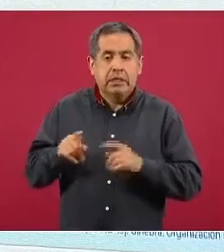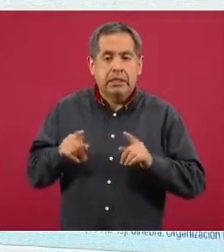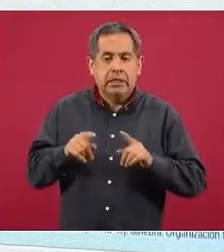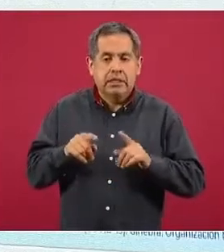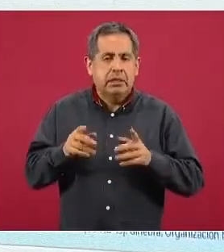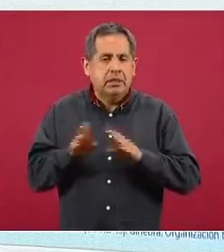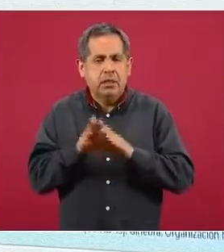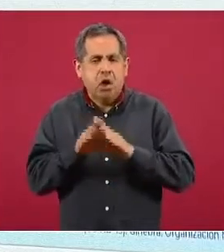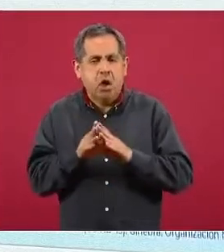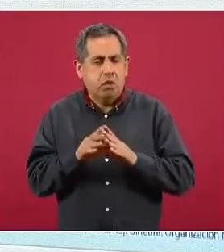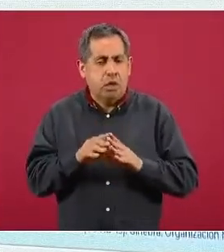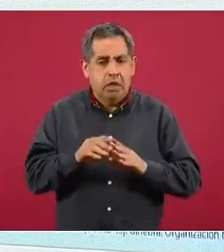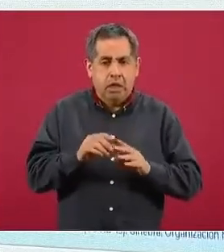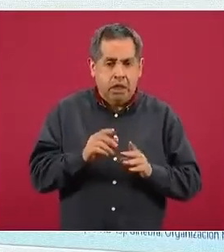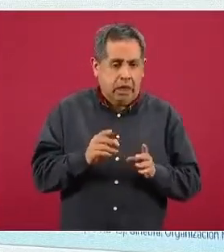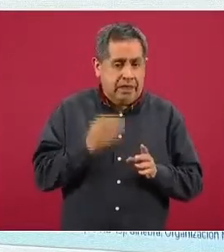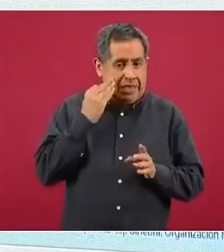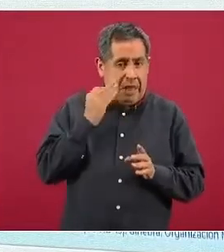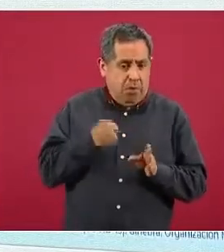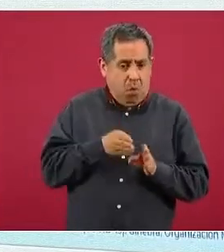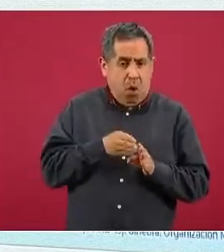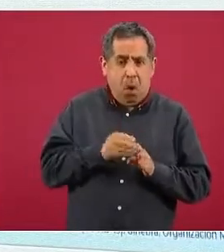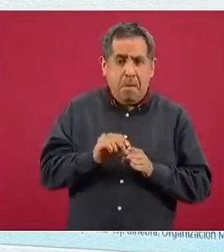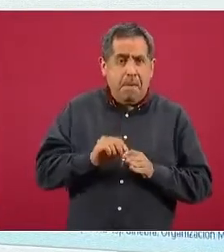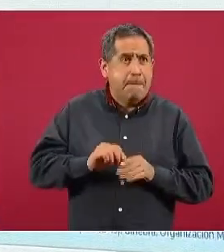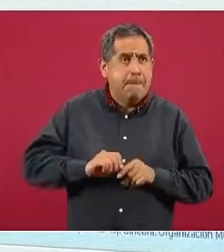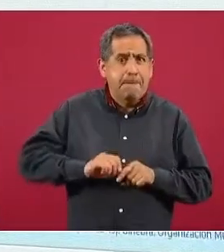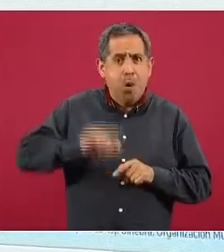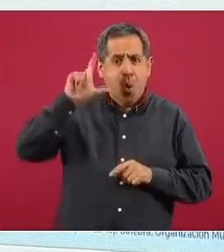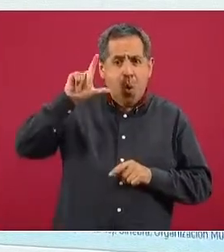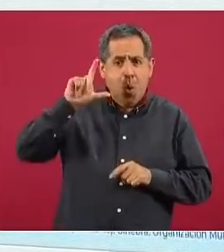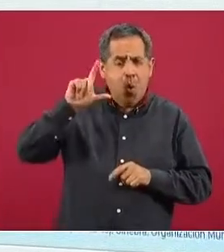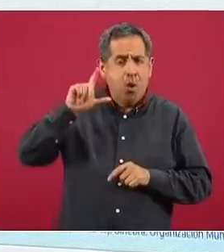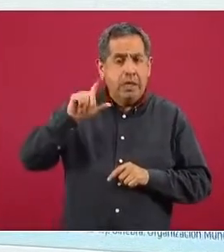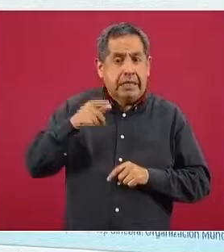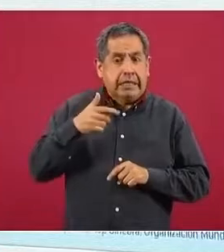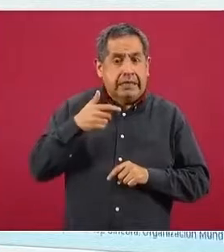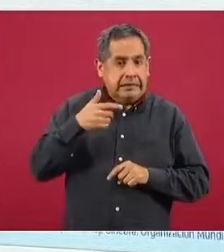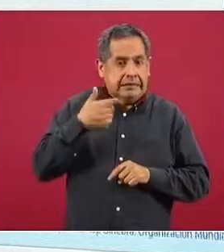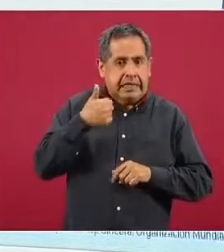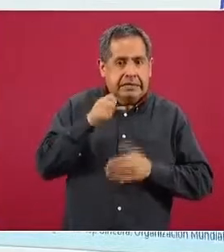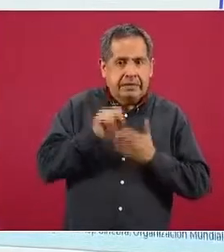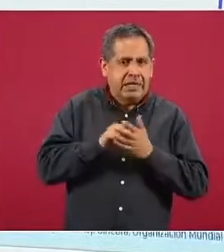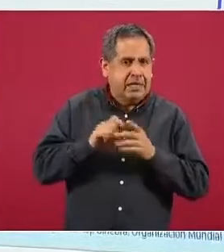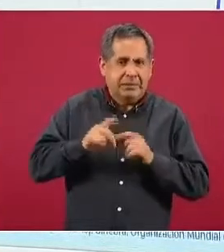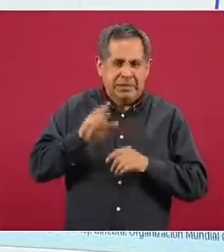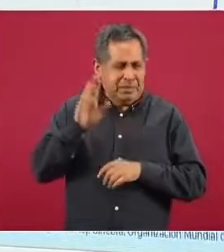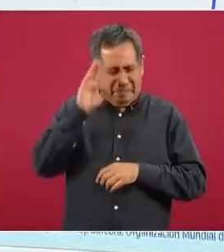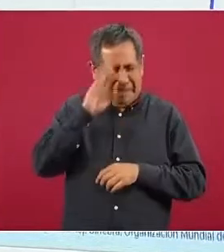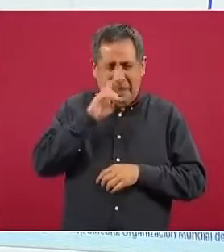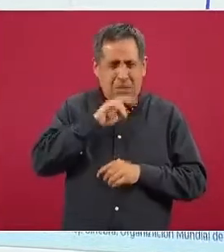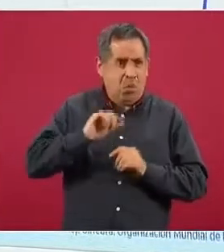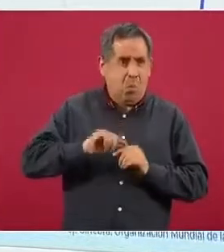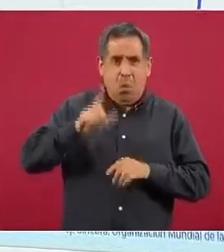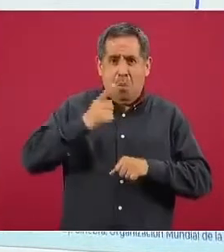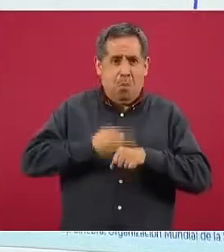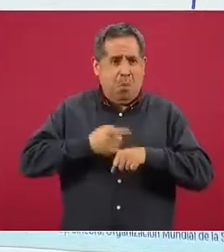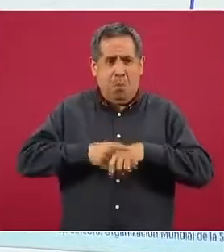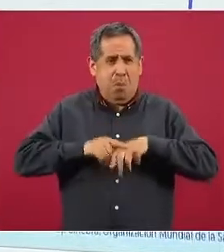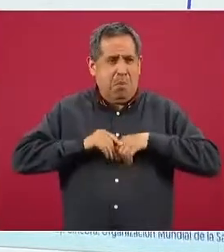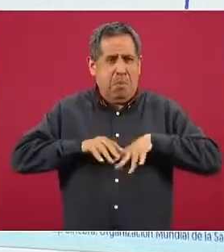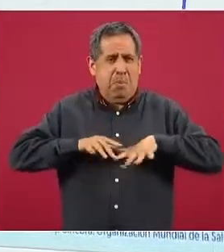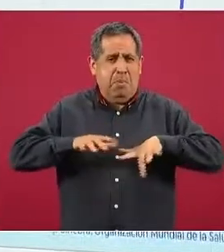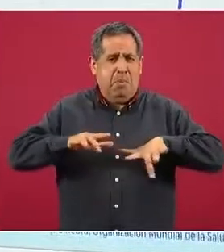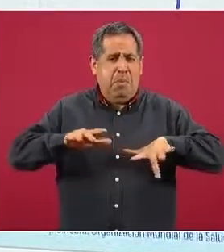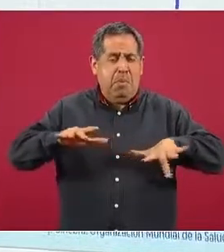con una curva epidémica más corta, más pequeña, también de 6 semanas, un brote muy explosivo, posteriormente una